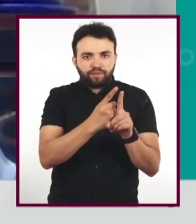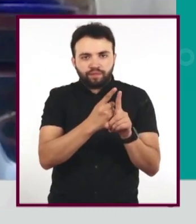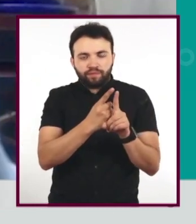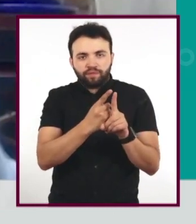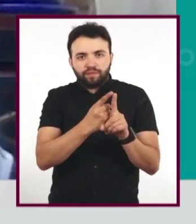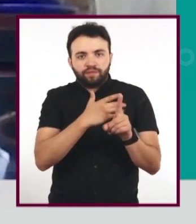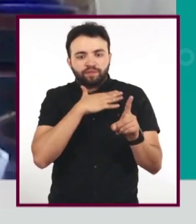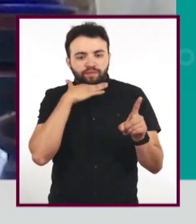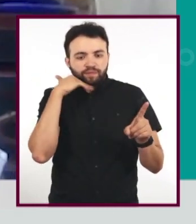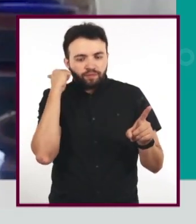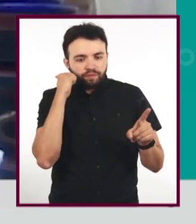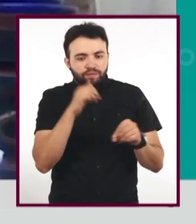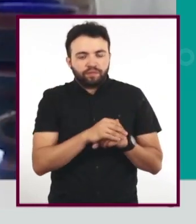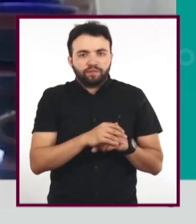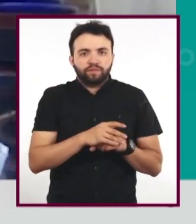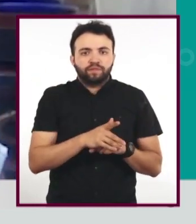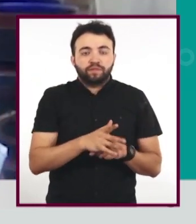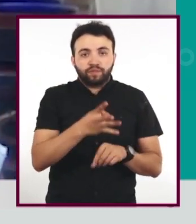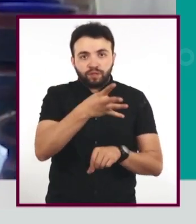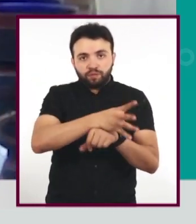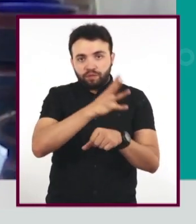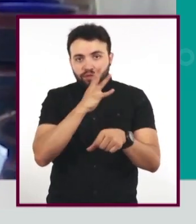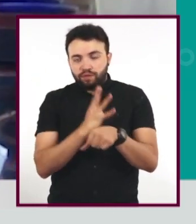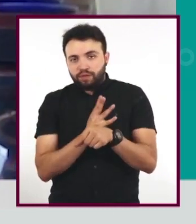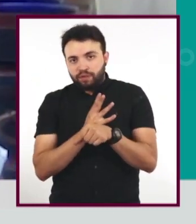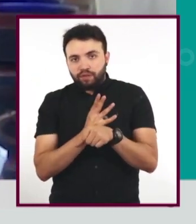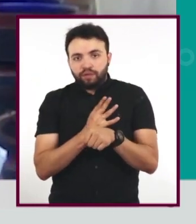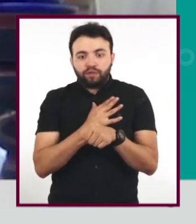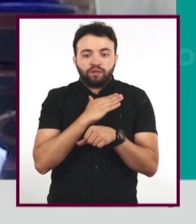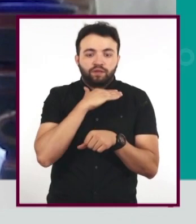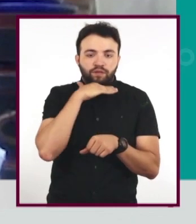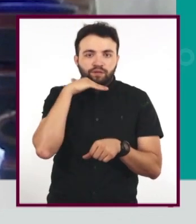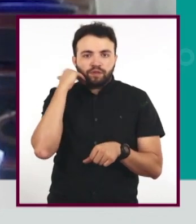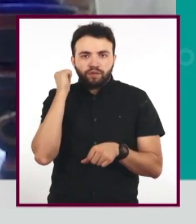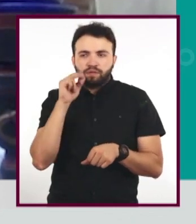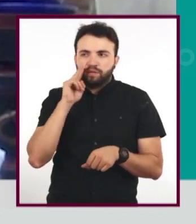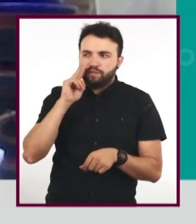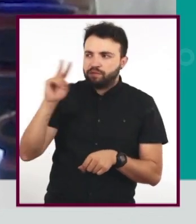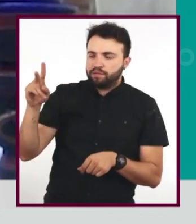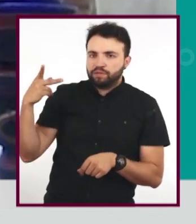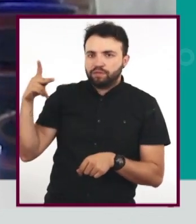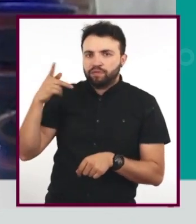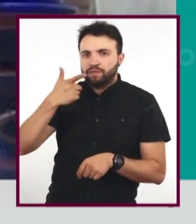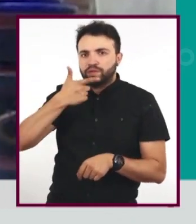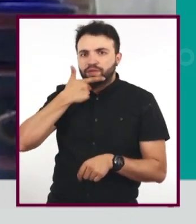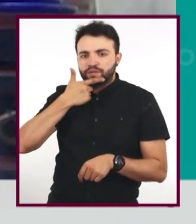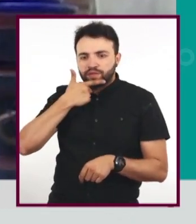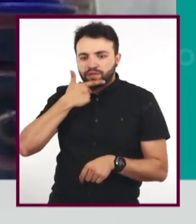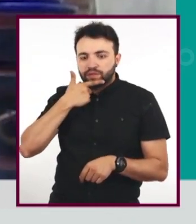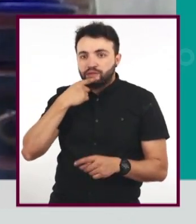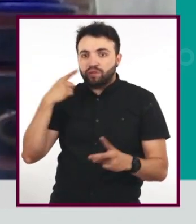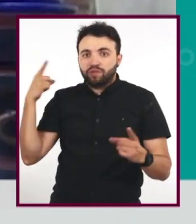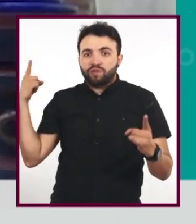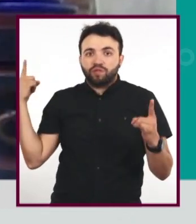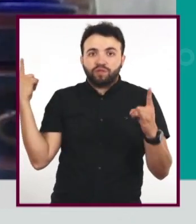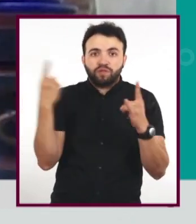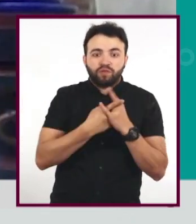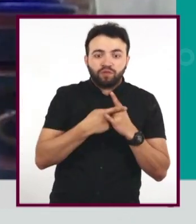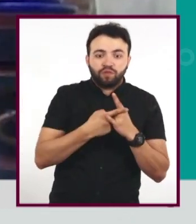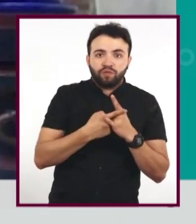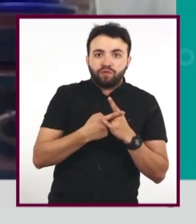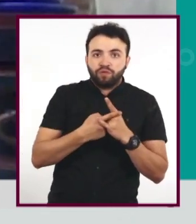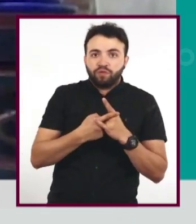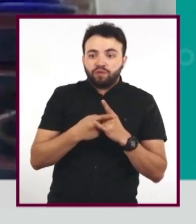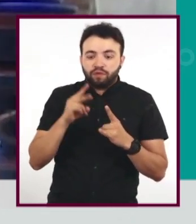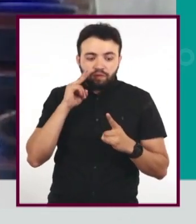El portero de Alemania vio que el equipo contrario, Inglaterra, metió gol y no lo dijo. El referee no